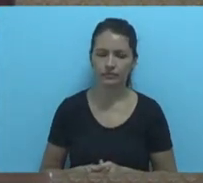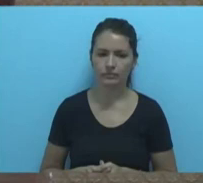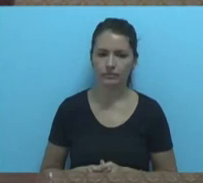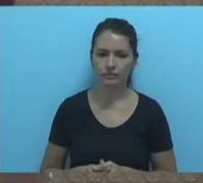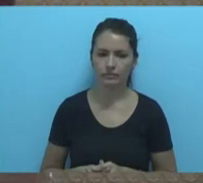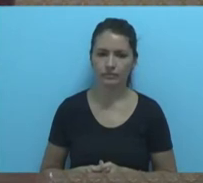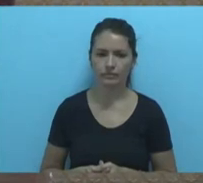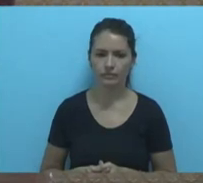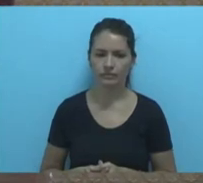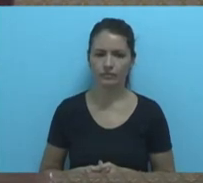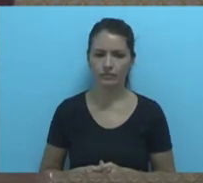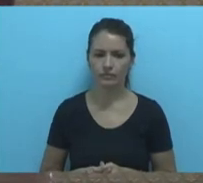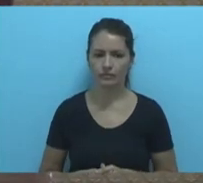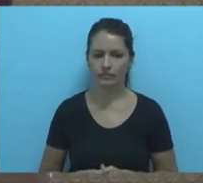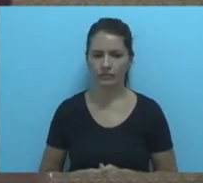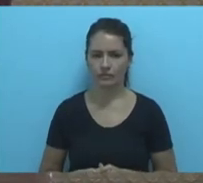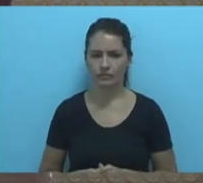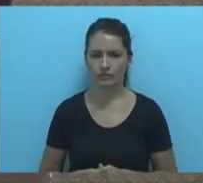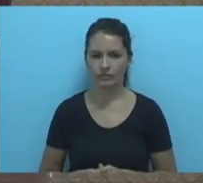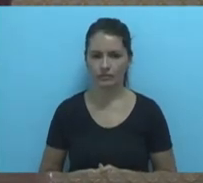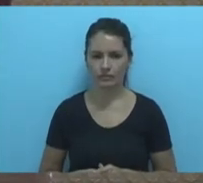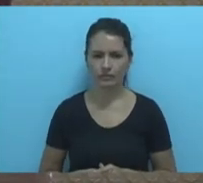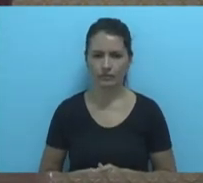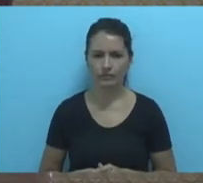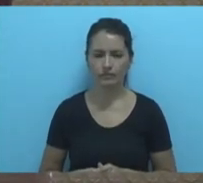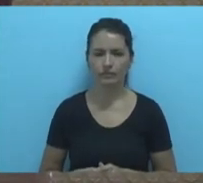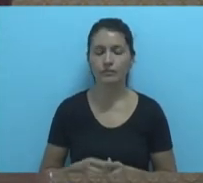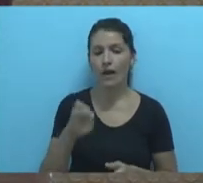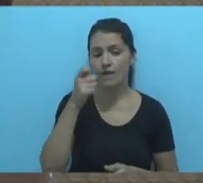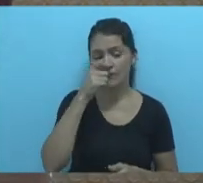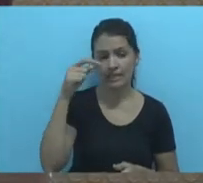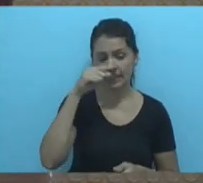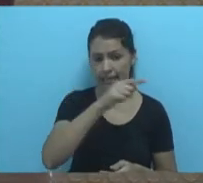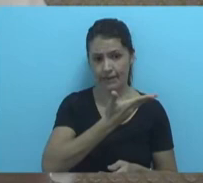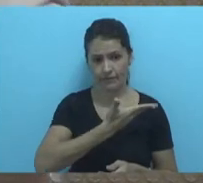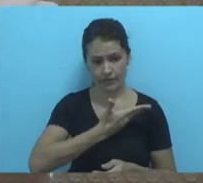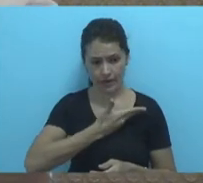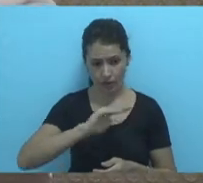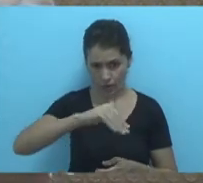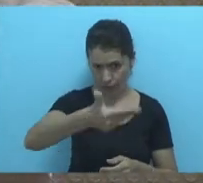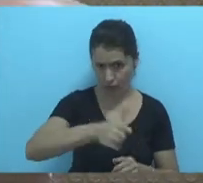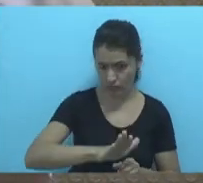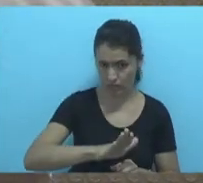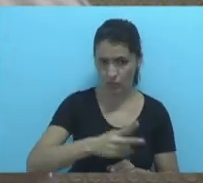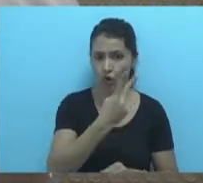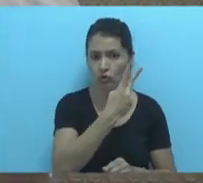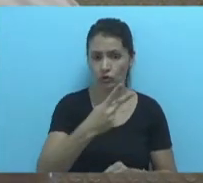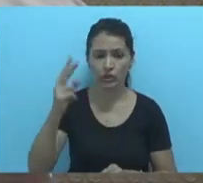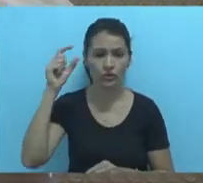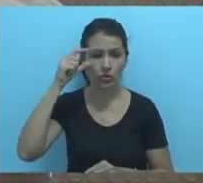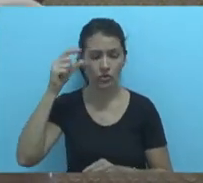efeméride como misterio se mete en el presente. El 27 de febrero se van a cumplir